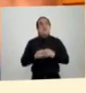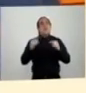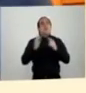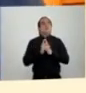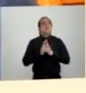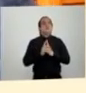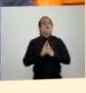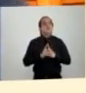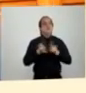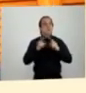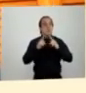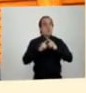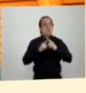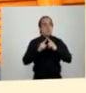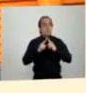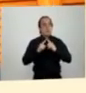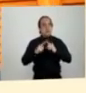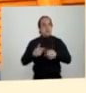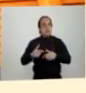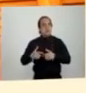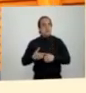Tomas una novela